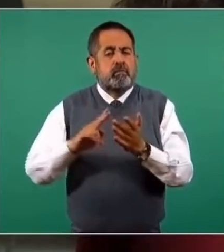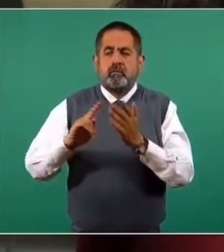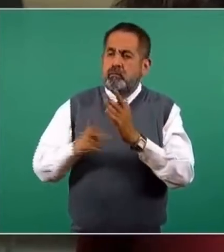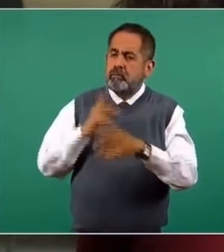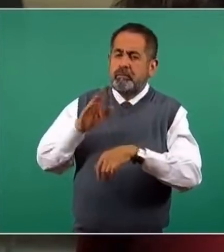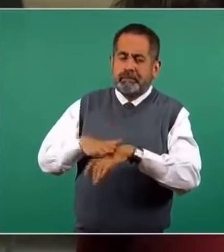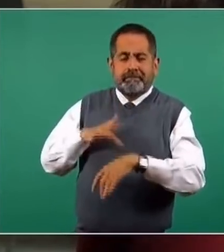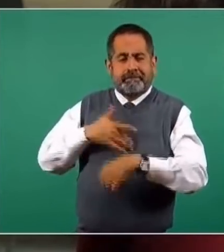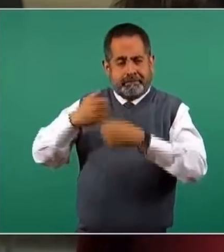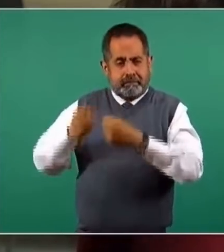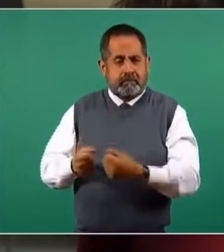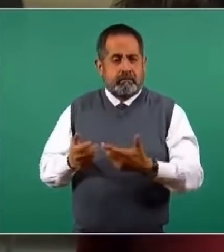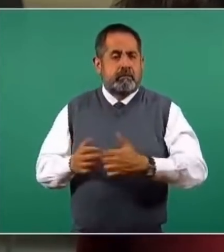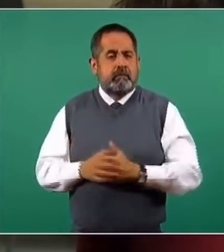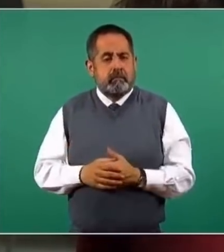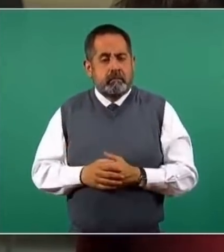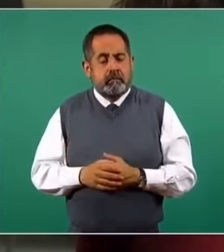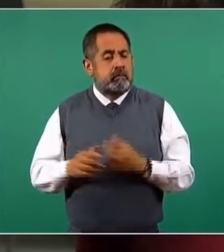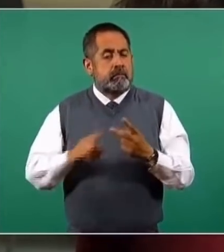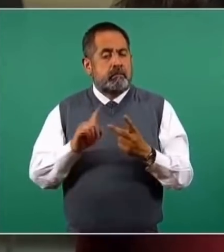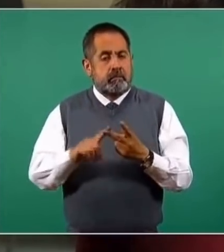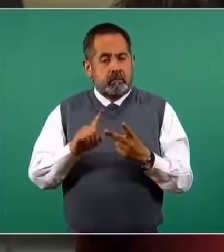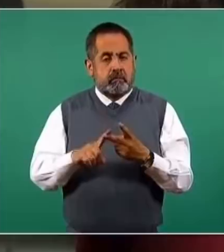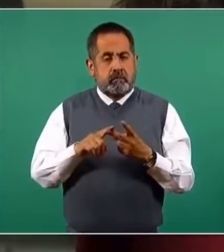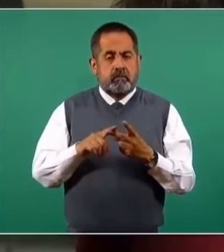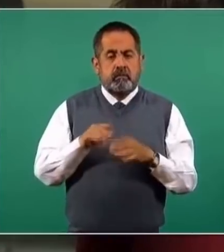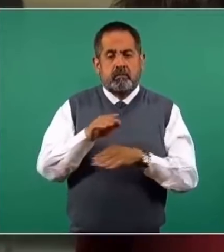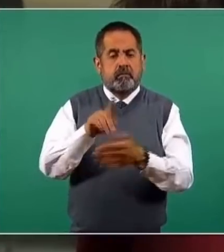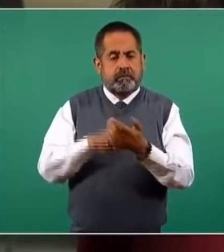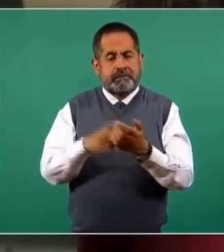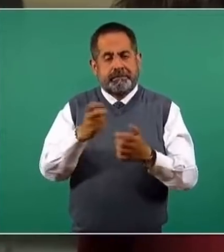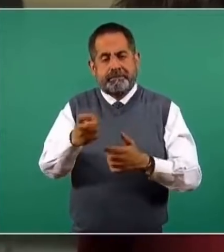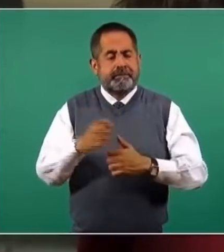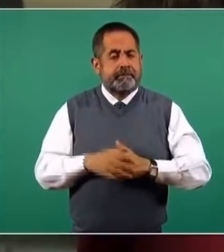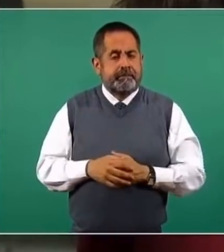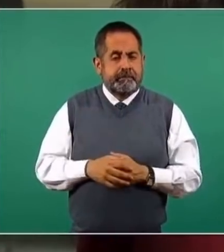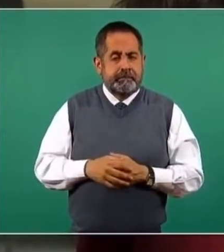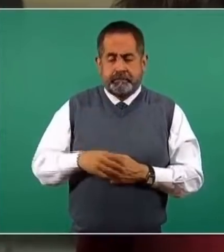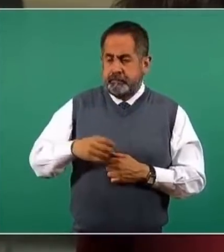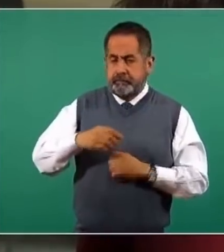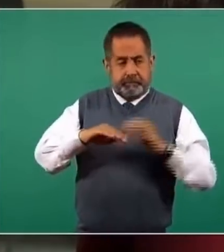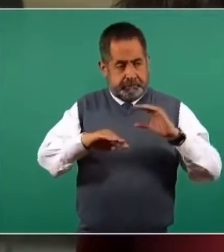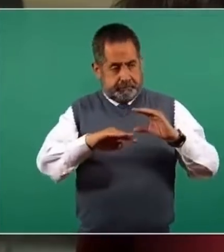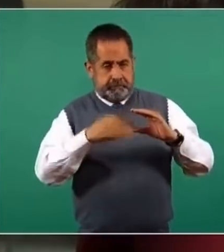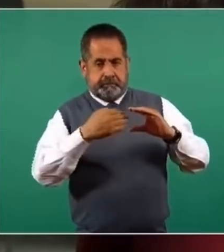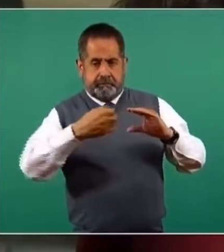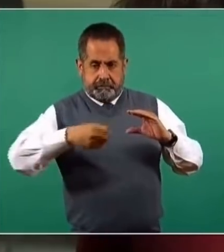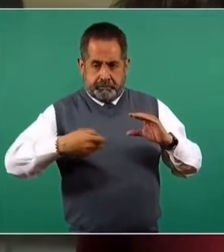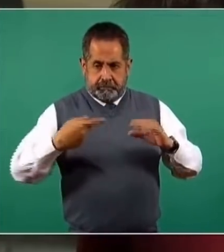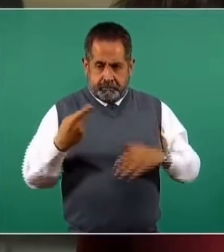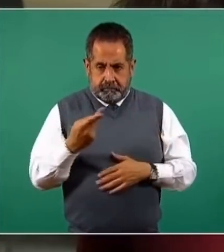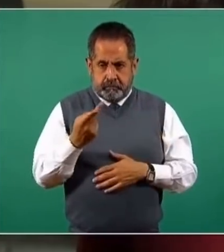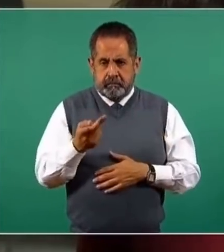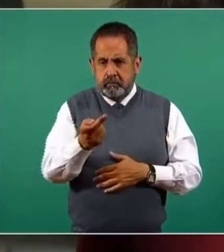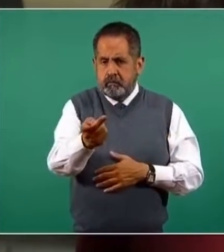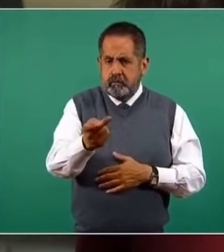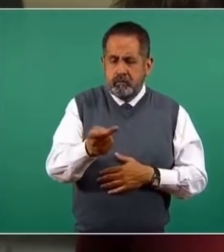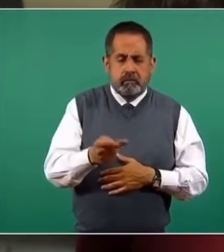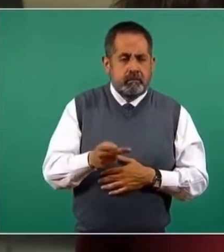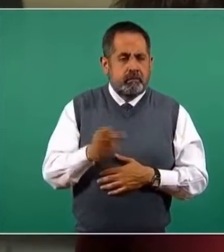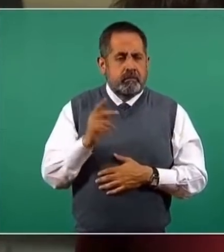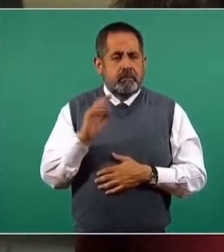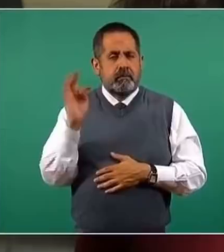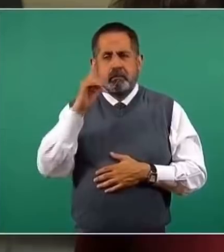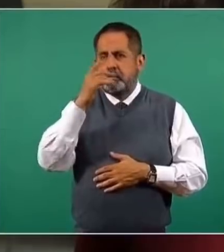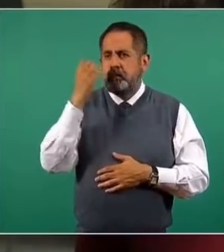seguro. Y en segunda instancia, un poco relacionado a esto, nos preguntan si hay alguna manera de hacer una verificación